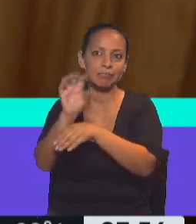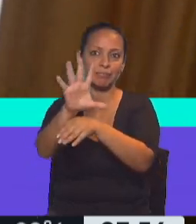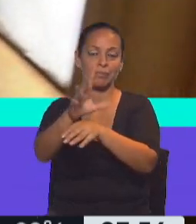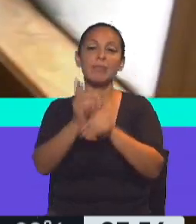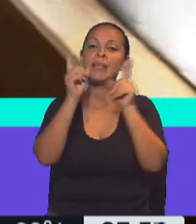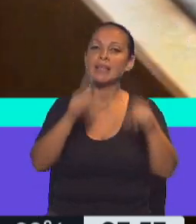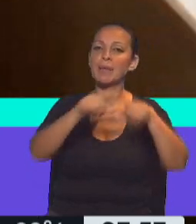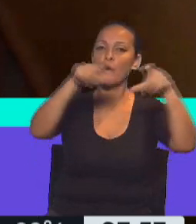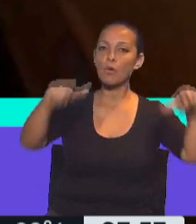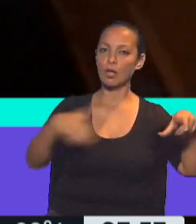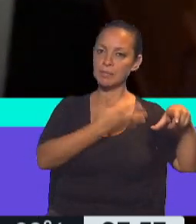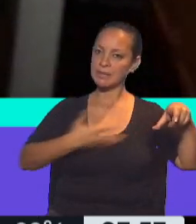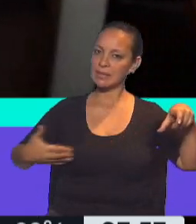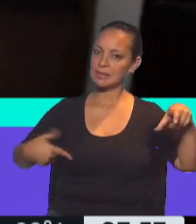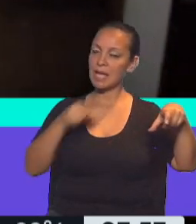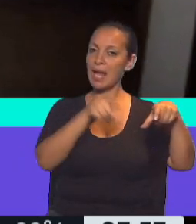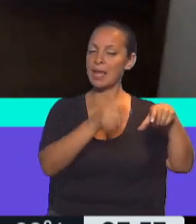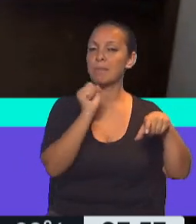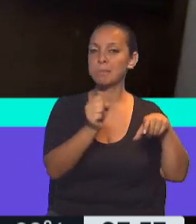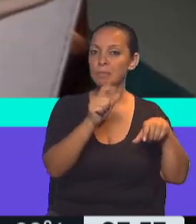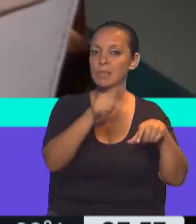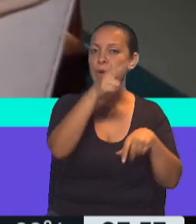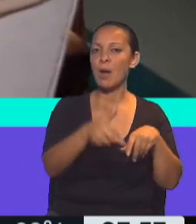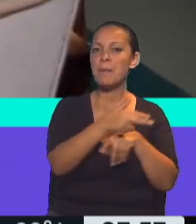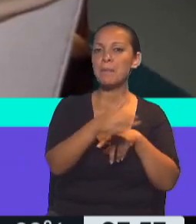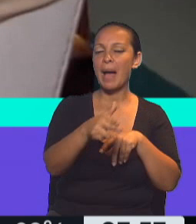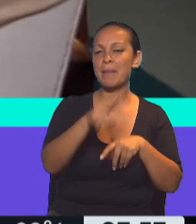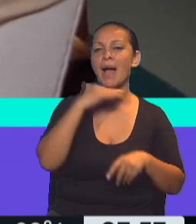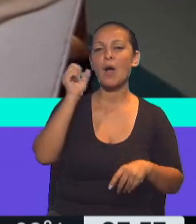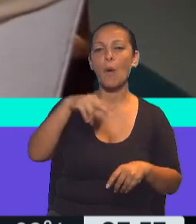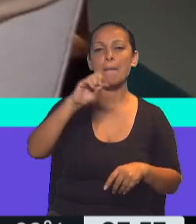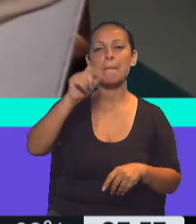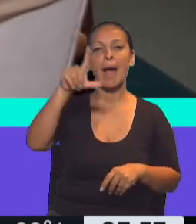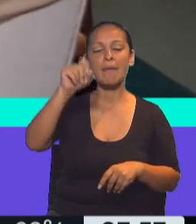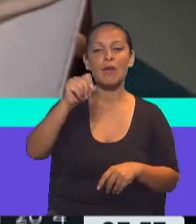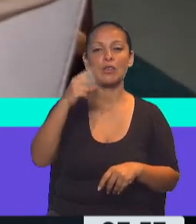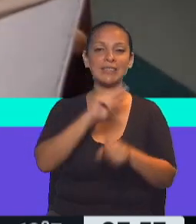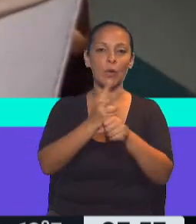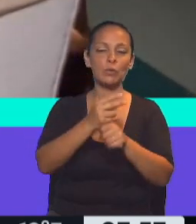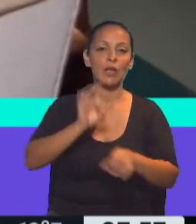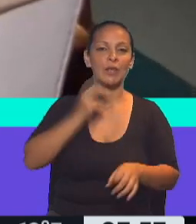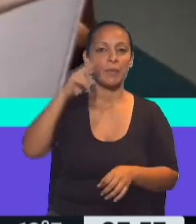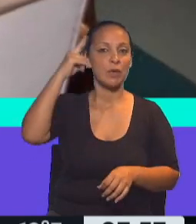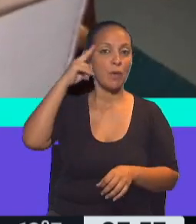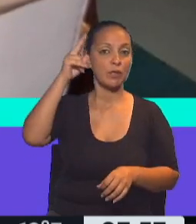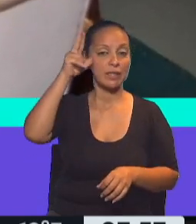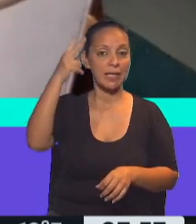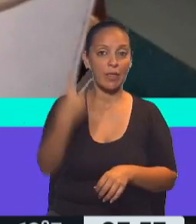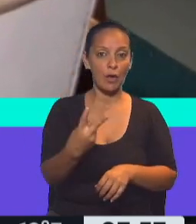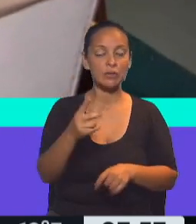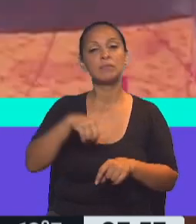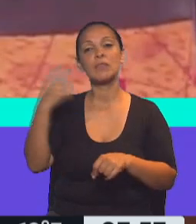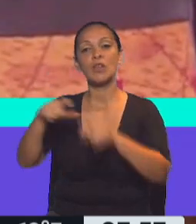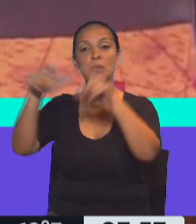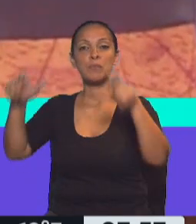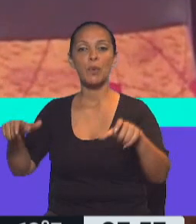presidencial, en el cual viajó el Papa Juan Pablo II en el 82. También tenemos un coche Pullman, un coche museo, y la